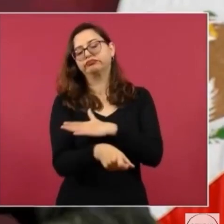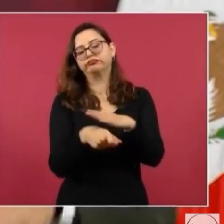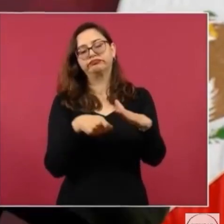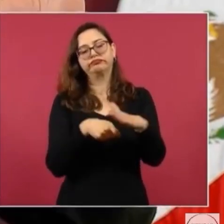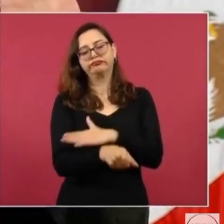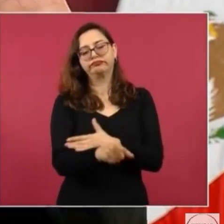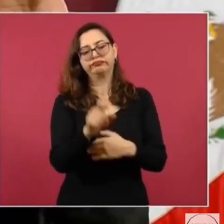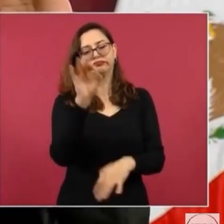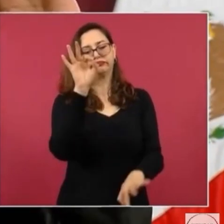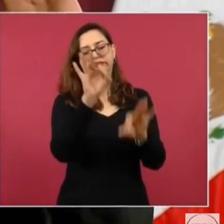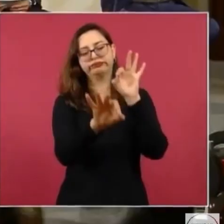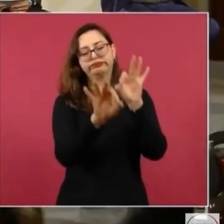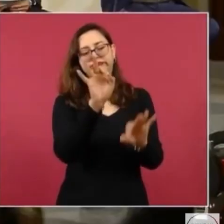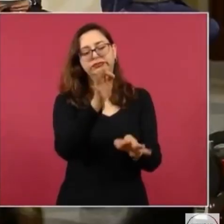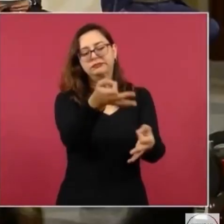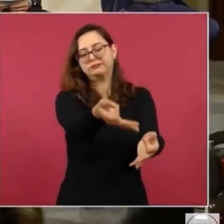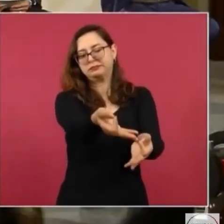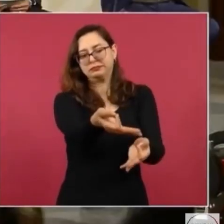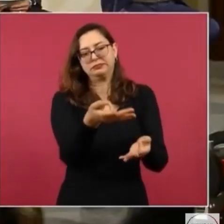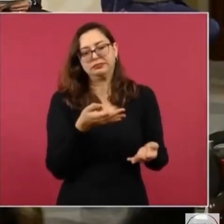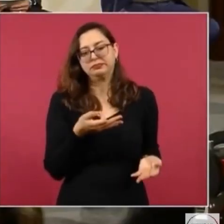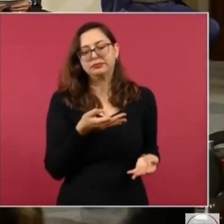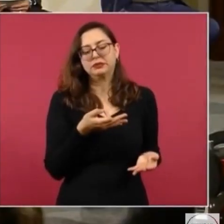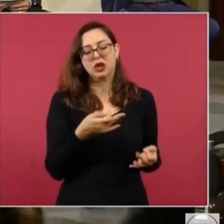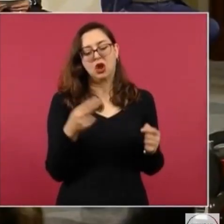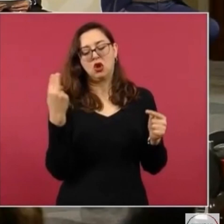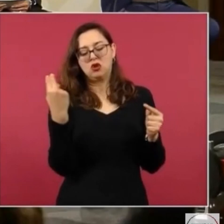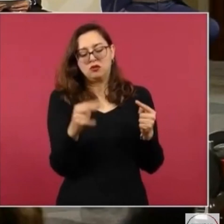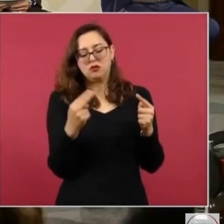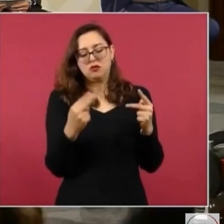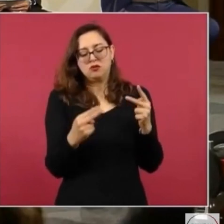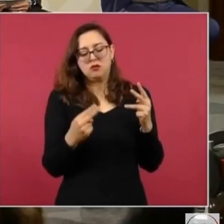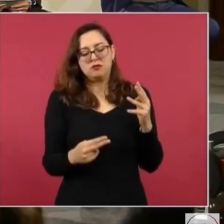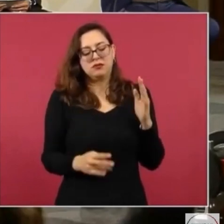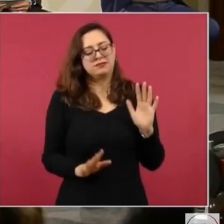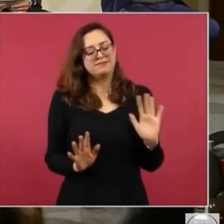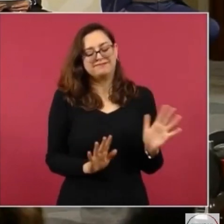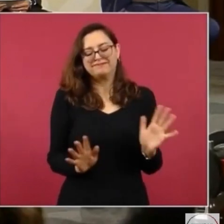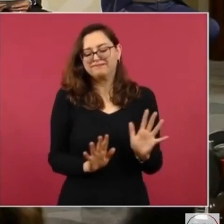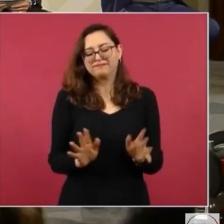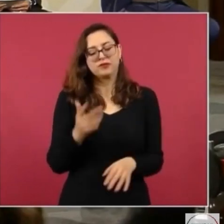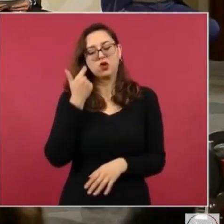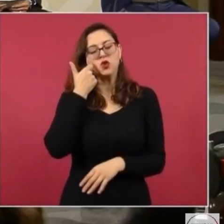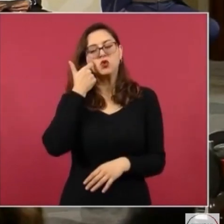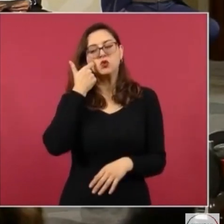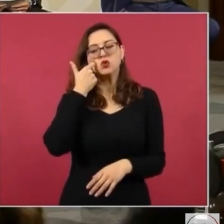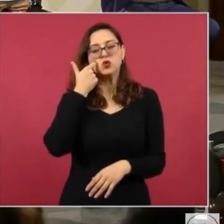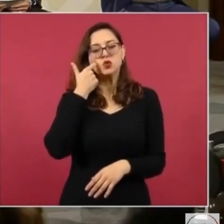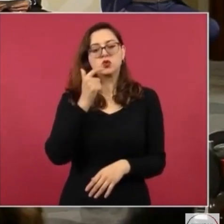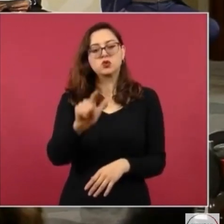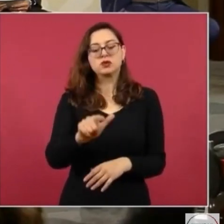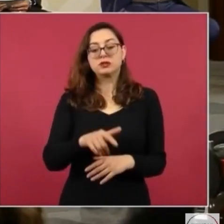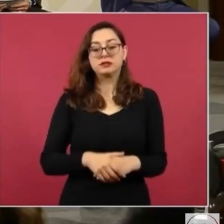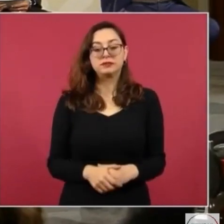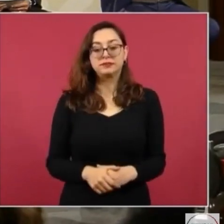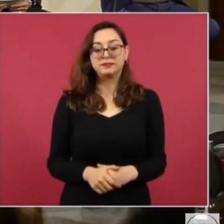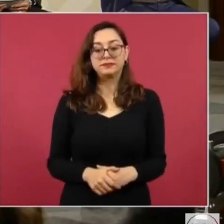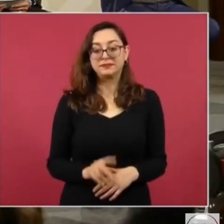que no quiero mencionar, porque es muy lamentable pues, la forma como